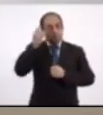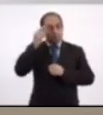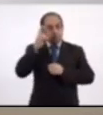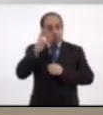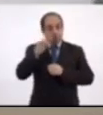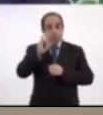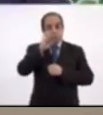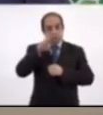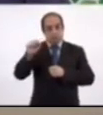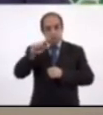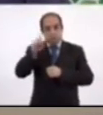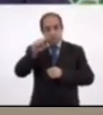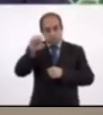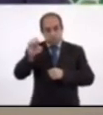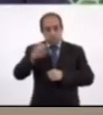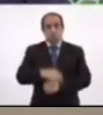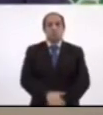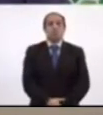Robledo.